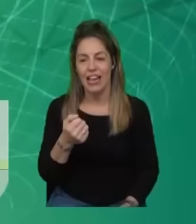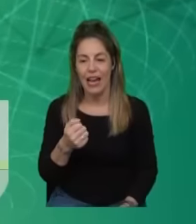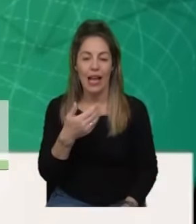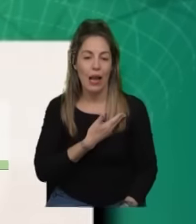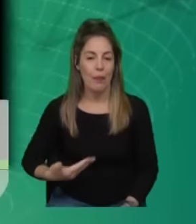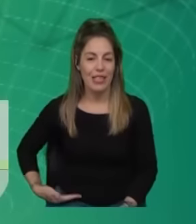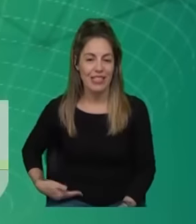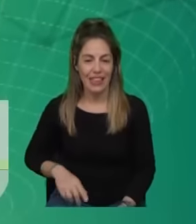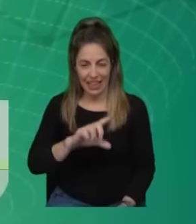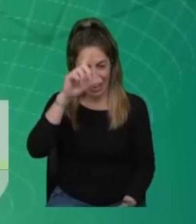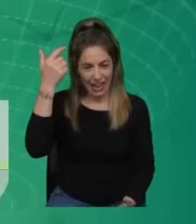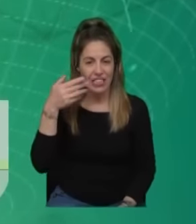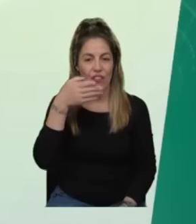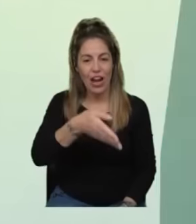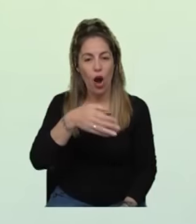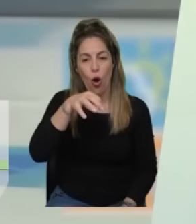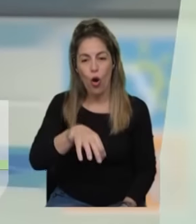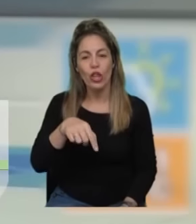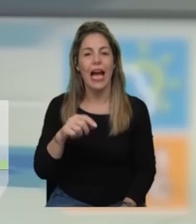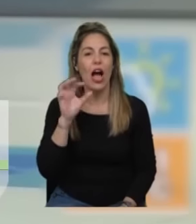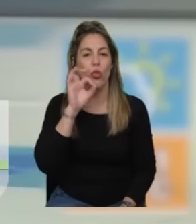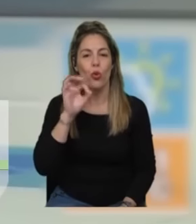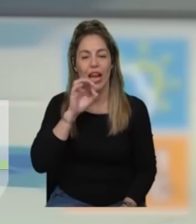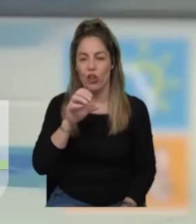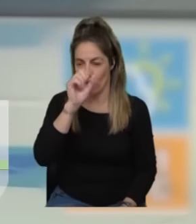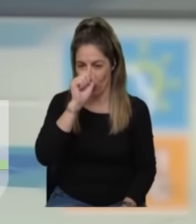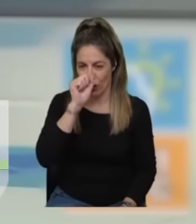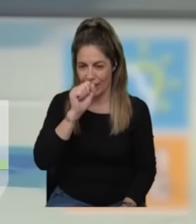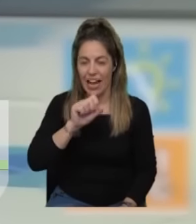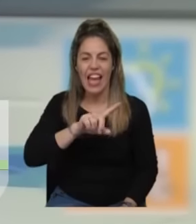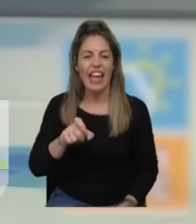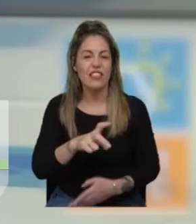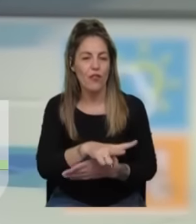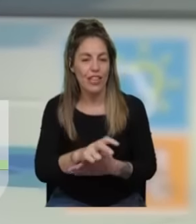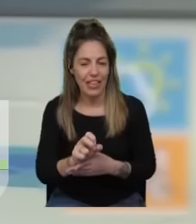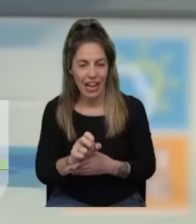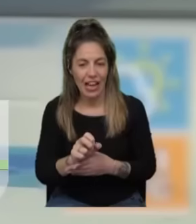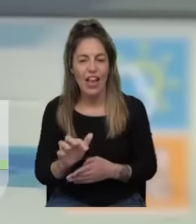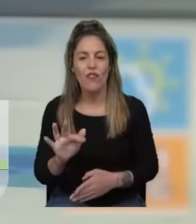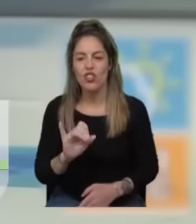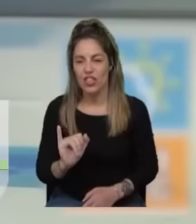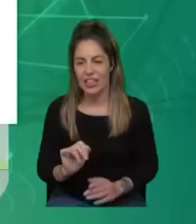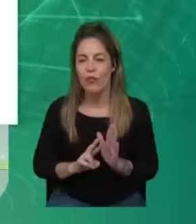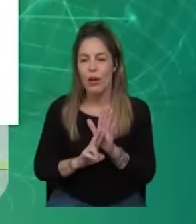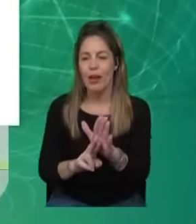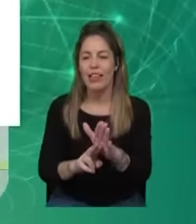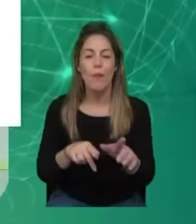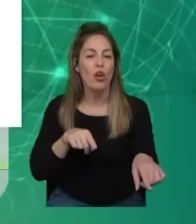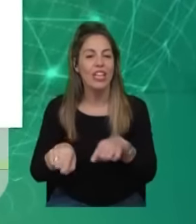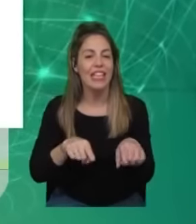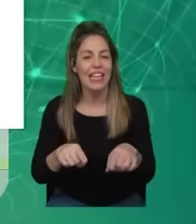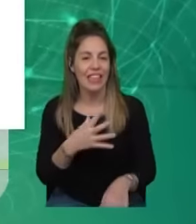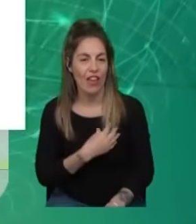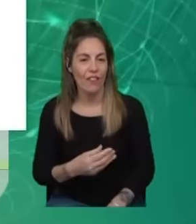Pou tiene agenda hoy en Durazno y en Florida. La exfiscal Gabriela Fossati fue respaldada por dirigentes blancos y criticada